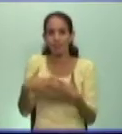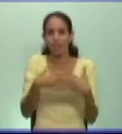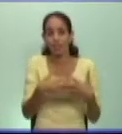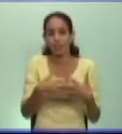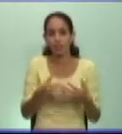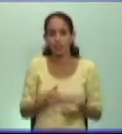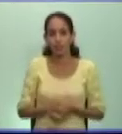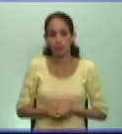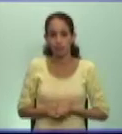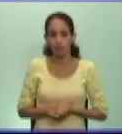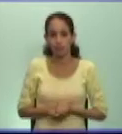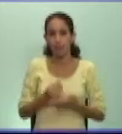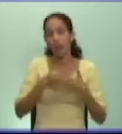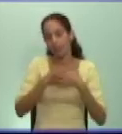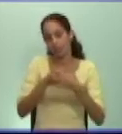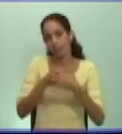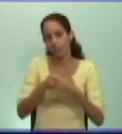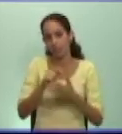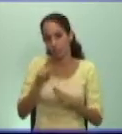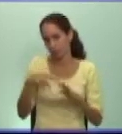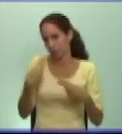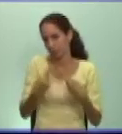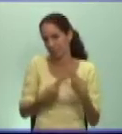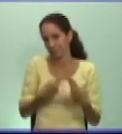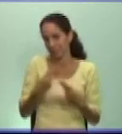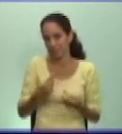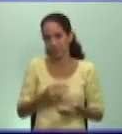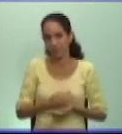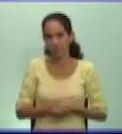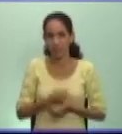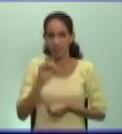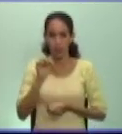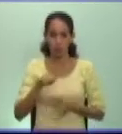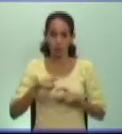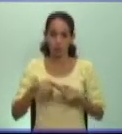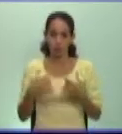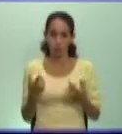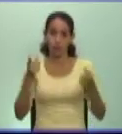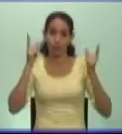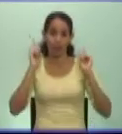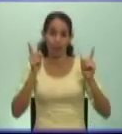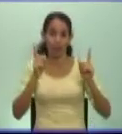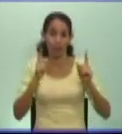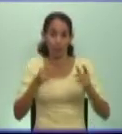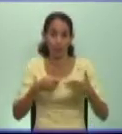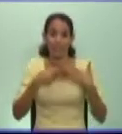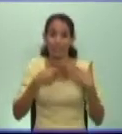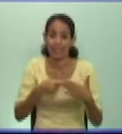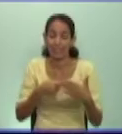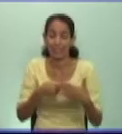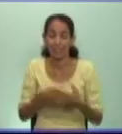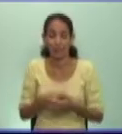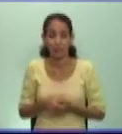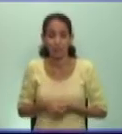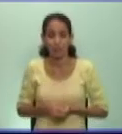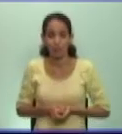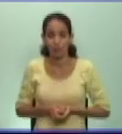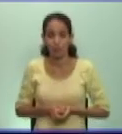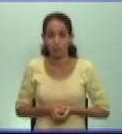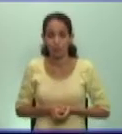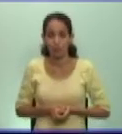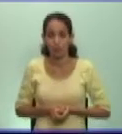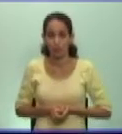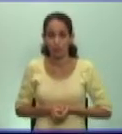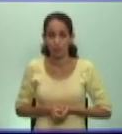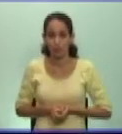apoyo económico que tiene el gobierno de Reagan, y sobre todo esa política agresiva que va a mantener en todo este momento. Quiere decir que